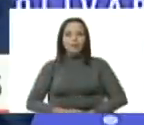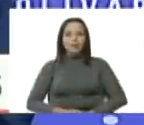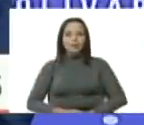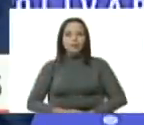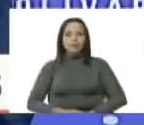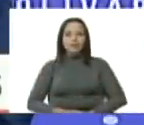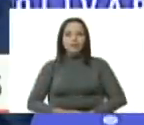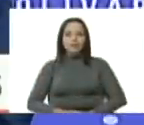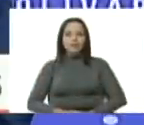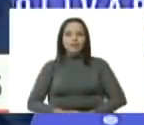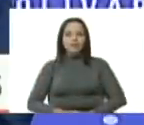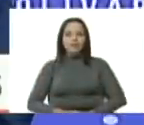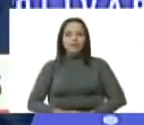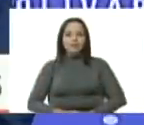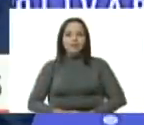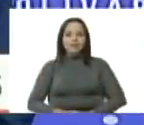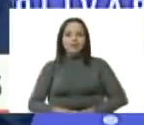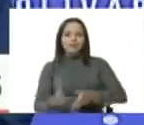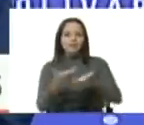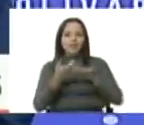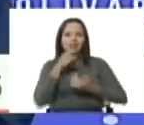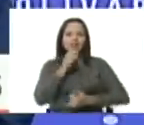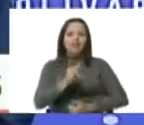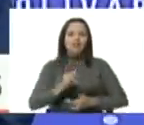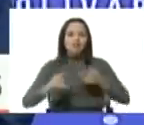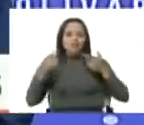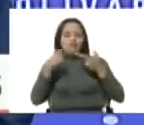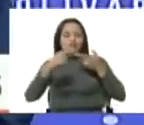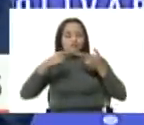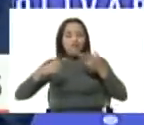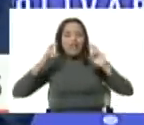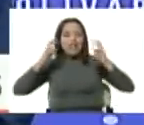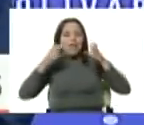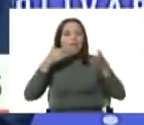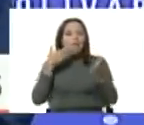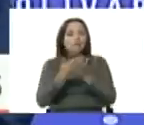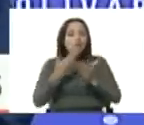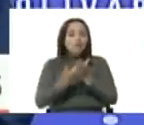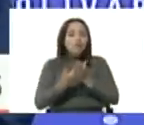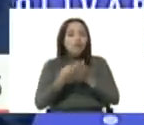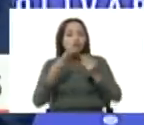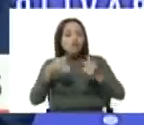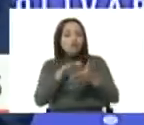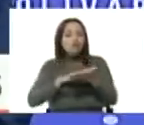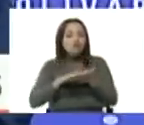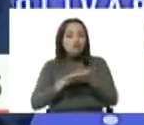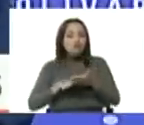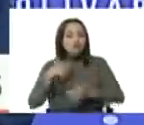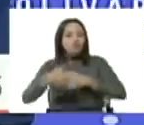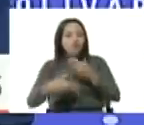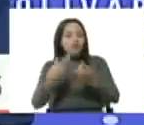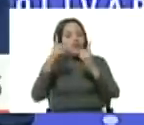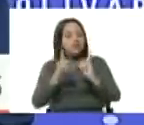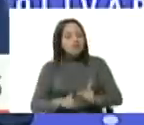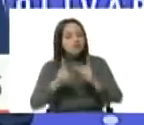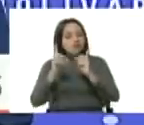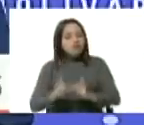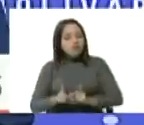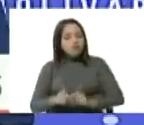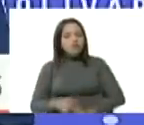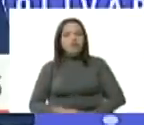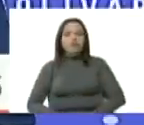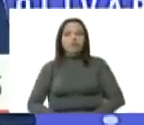Y yo recibir un informe, tema por tema, propuesta por propuesta, solución por solución, decisión por decisión.